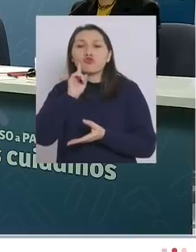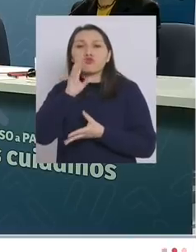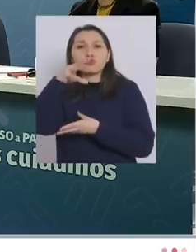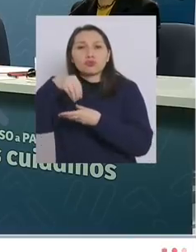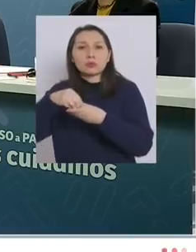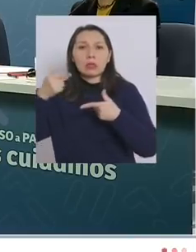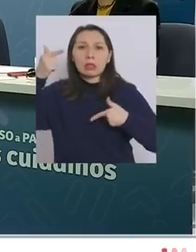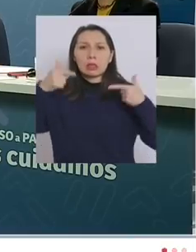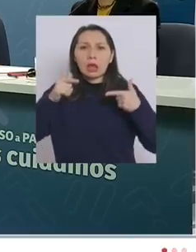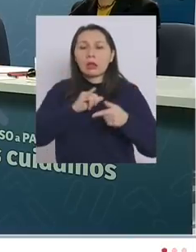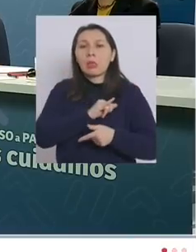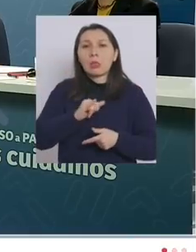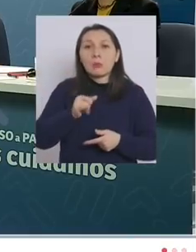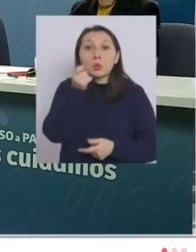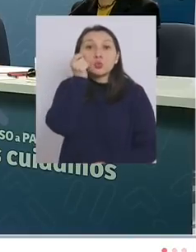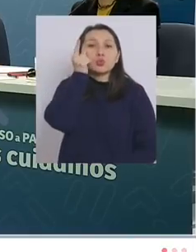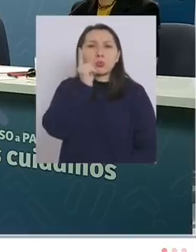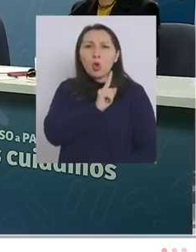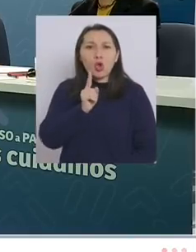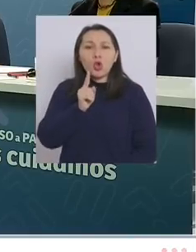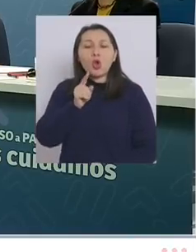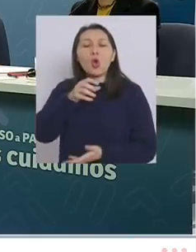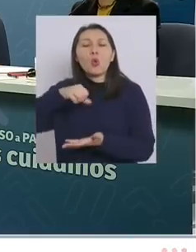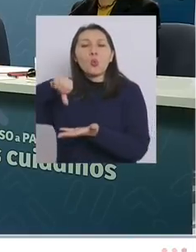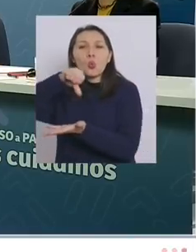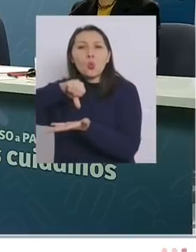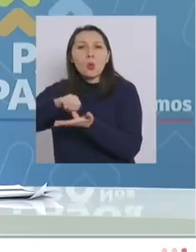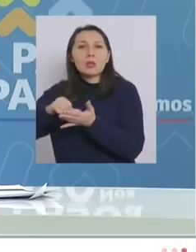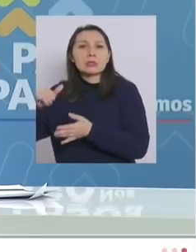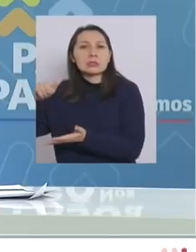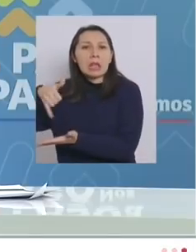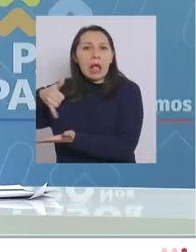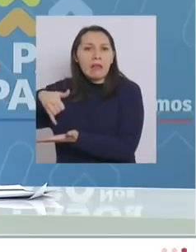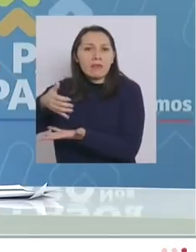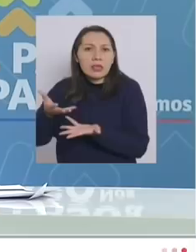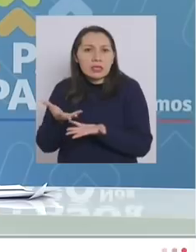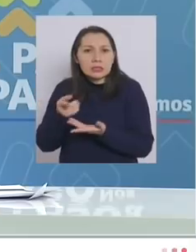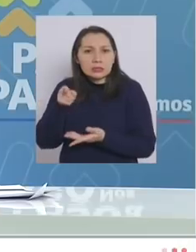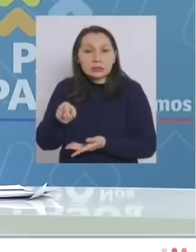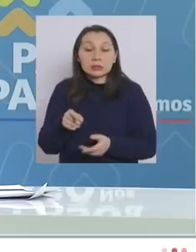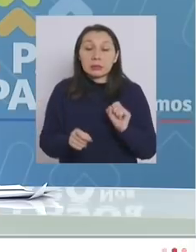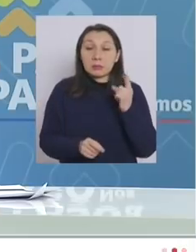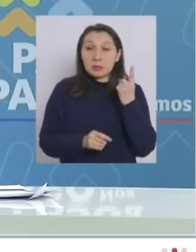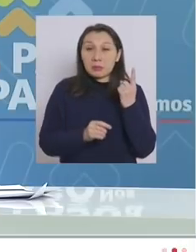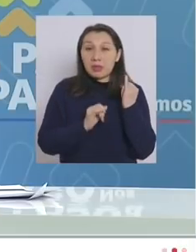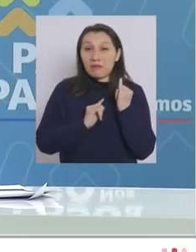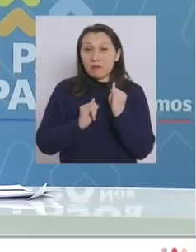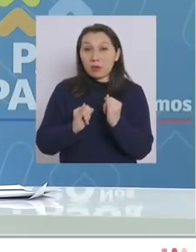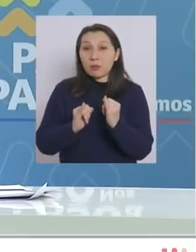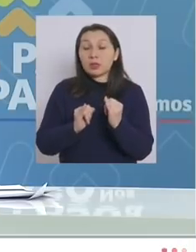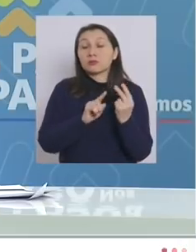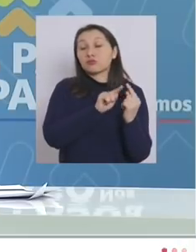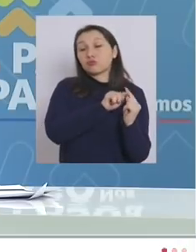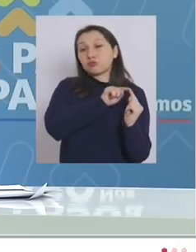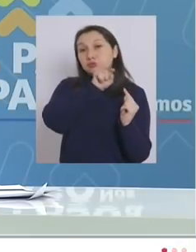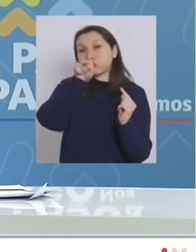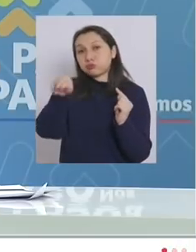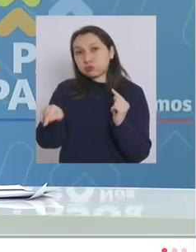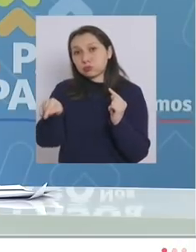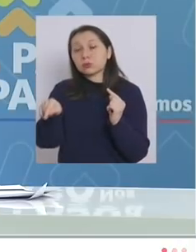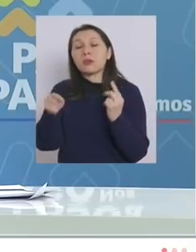la ciudad de Talca y después se conoció que era de la ciudad de San Javier. Bueno, la primera información era que ella viajó a la ciudad de